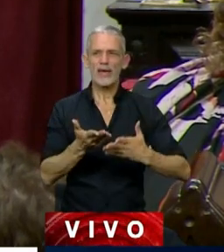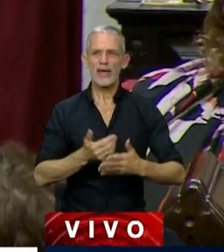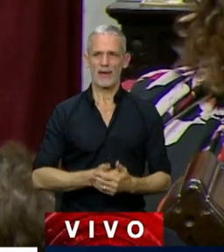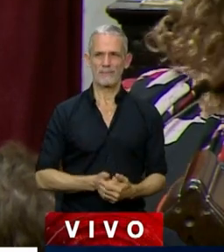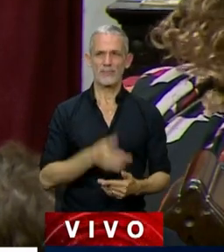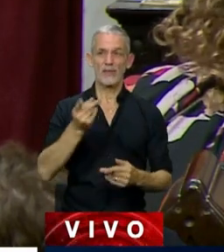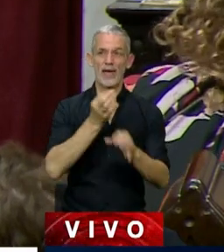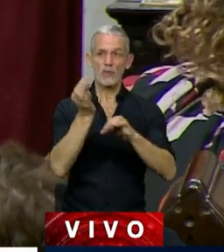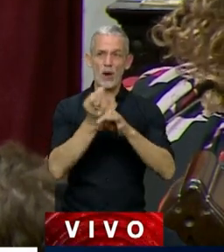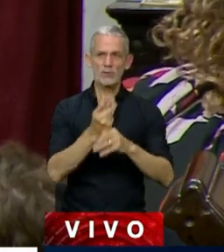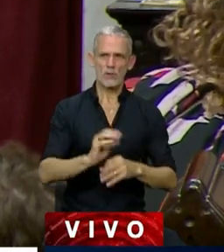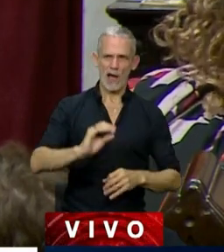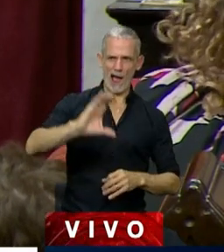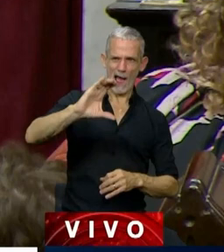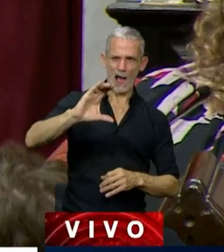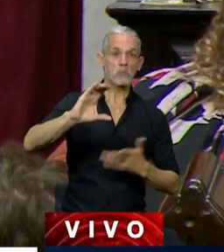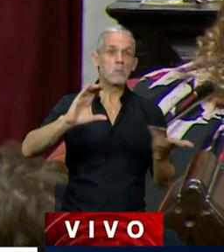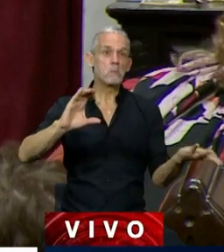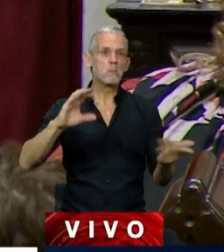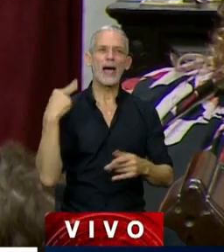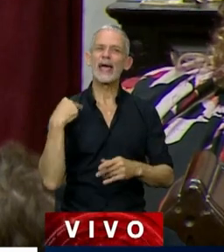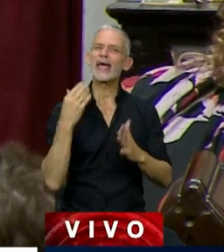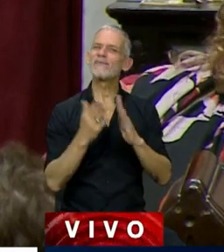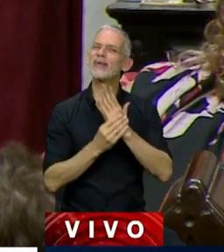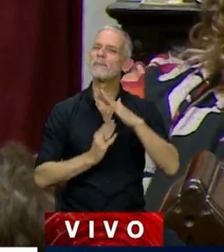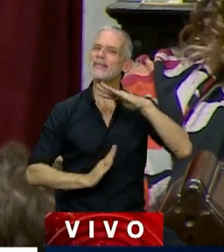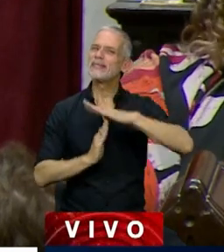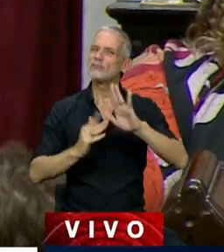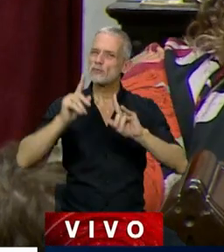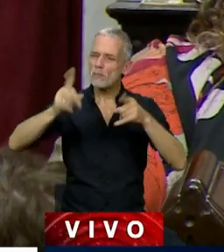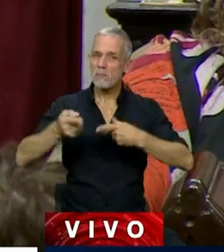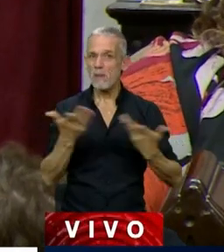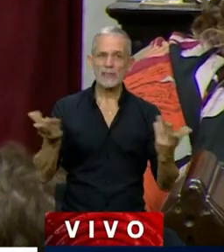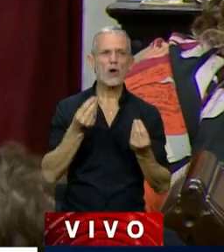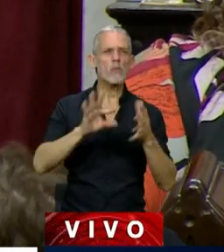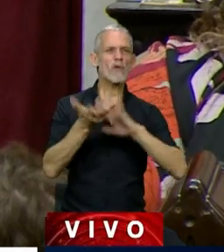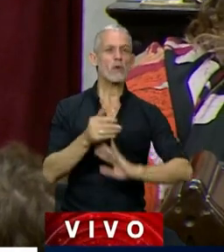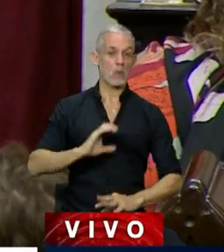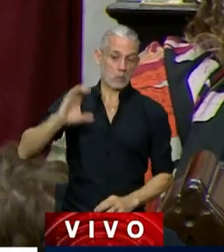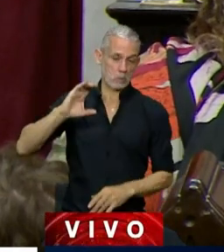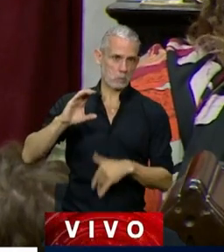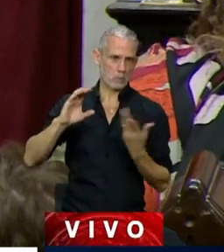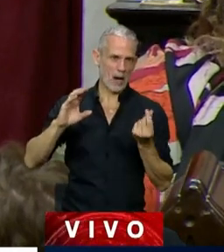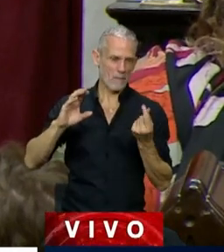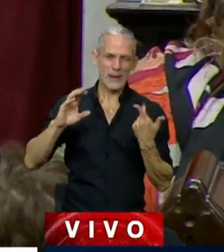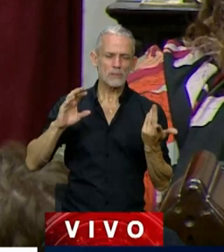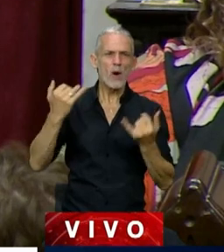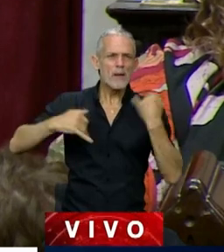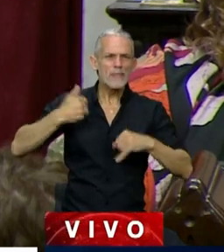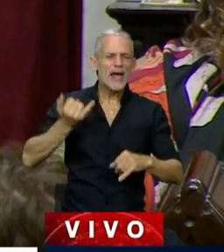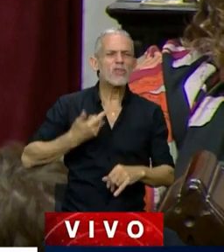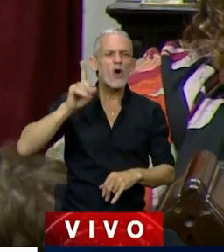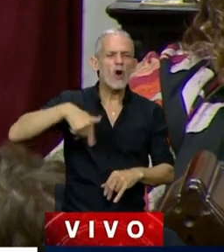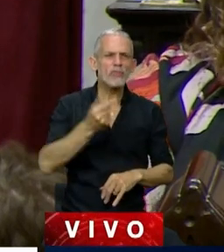educación que queda a disposición del jefe de gabinete definir cómo lo va a usar, un dinero que tampoco nos explican de